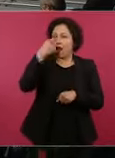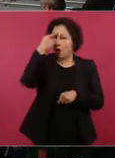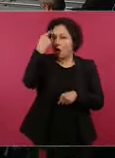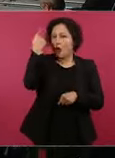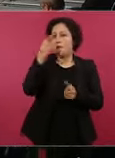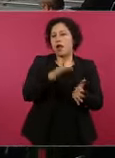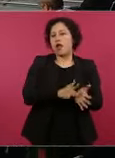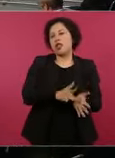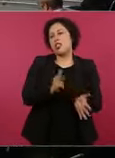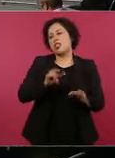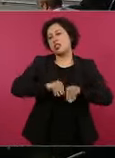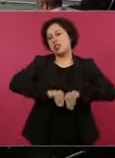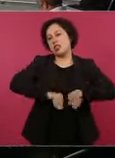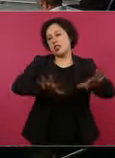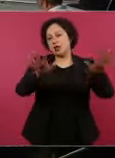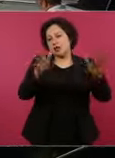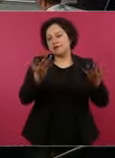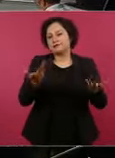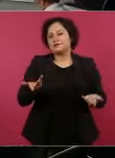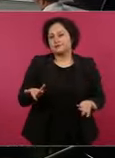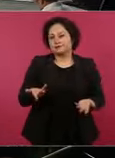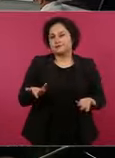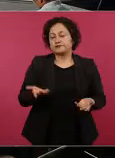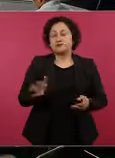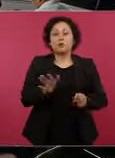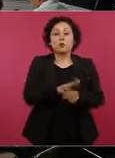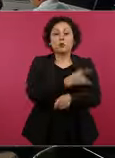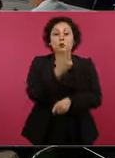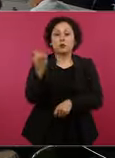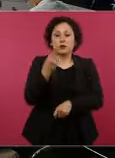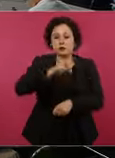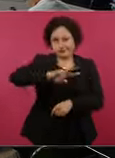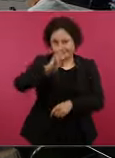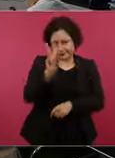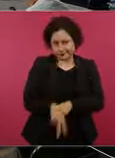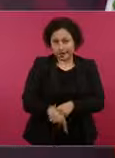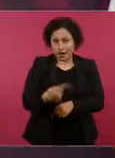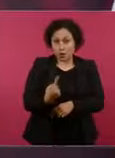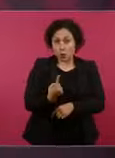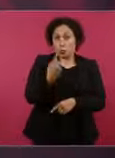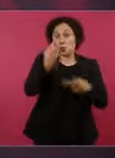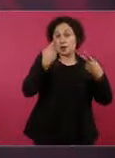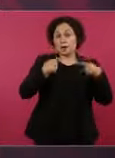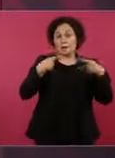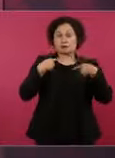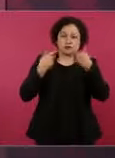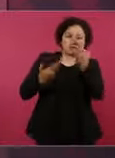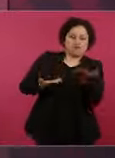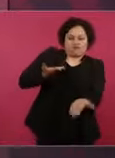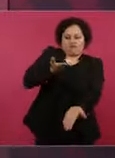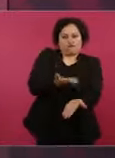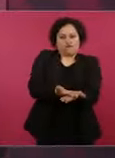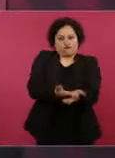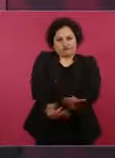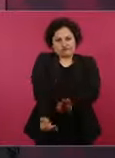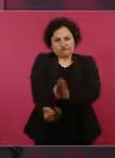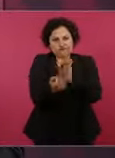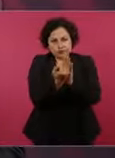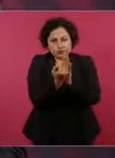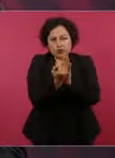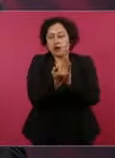porque el que va a hacer un planteamiento ni va encapuchado ni está grabando.